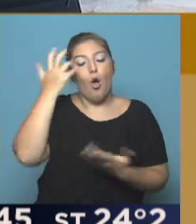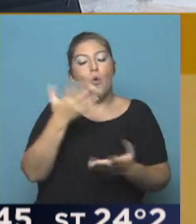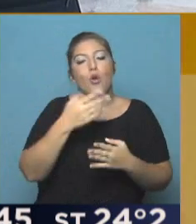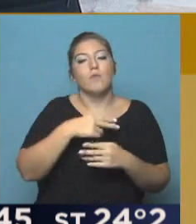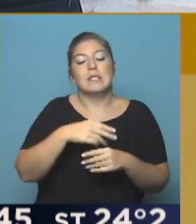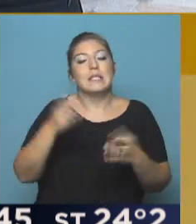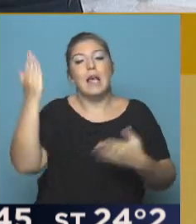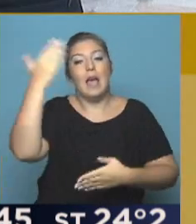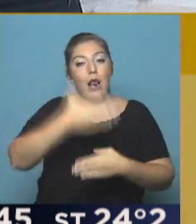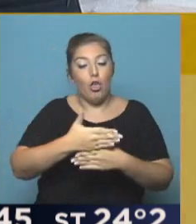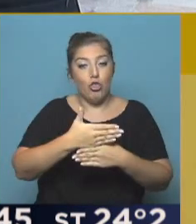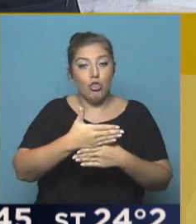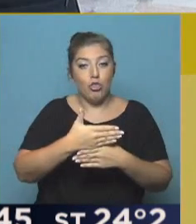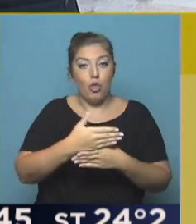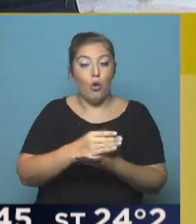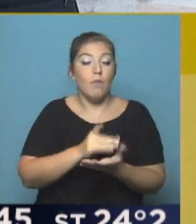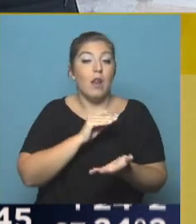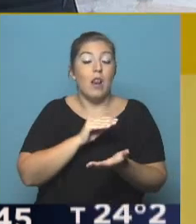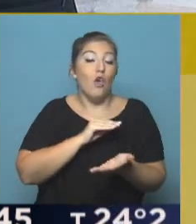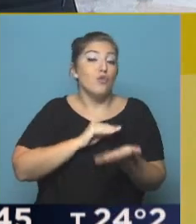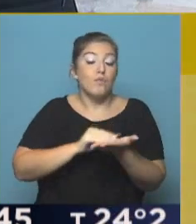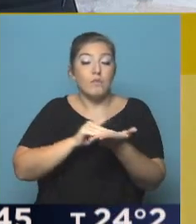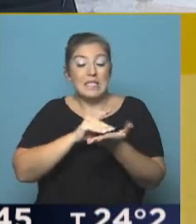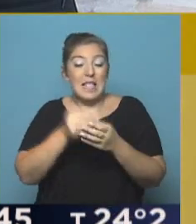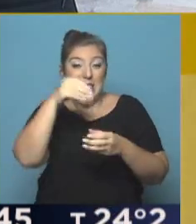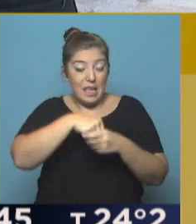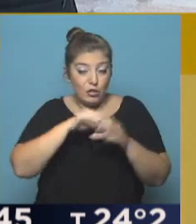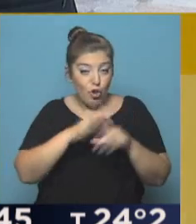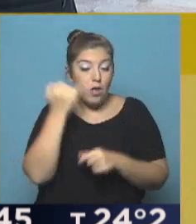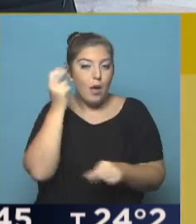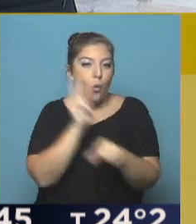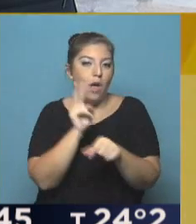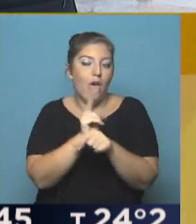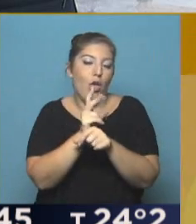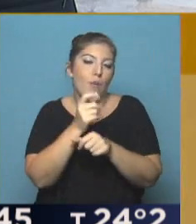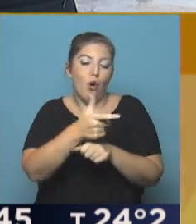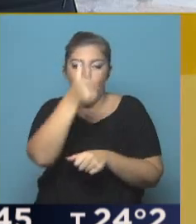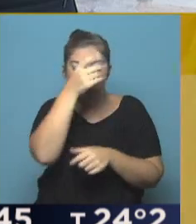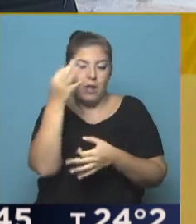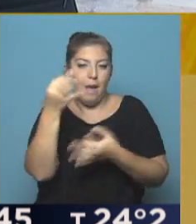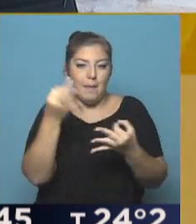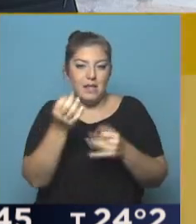clausurado. Los legisladores permanecen encerrados en él y protegidos por las fuerzas especiales que acaban de llegar.